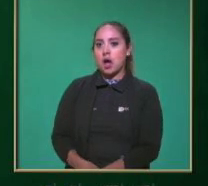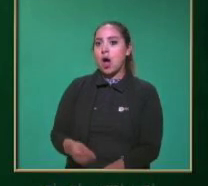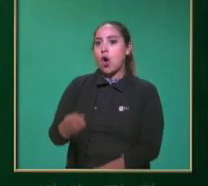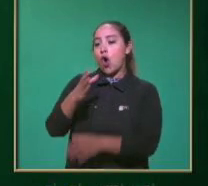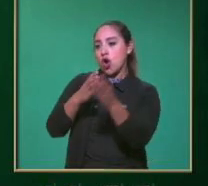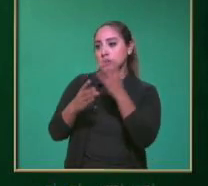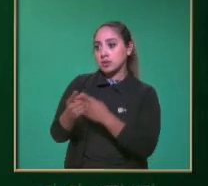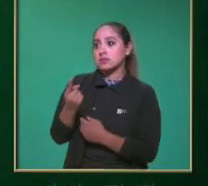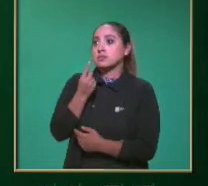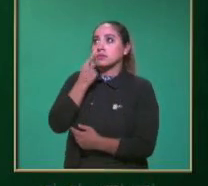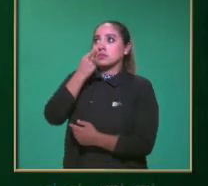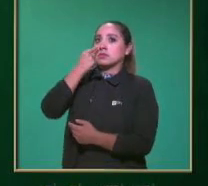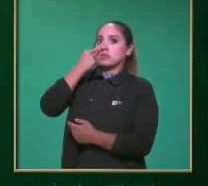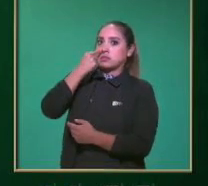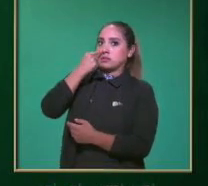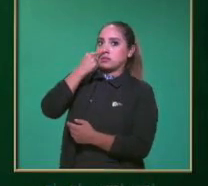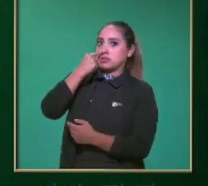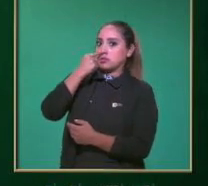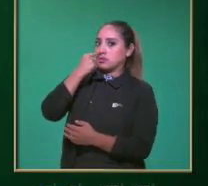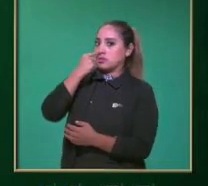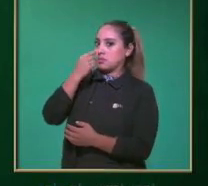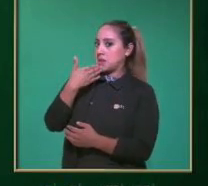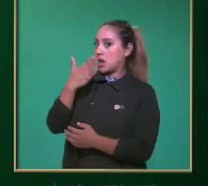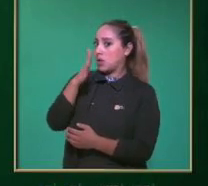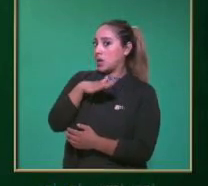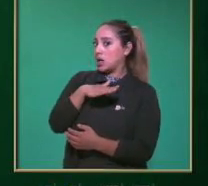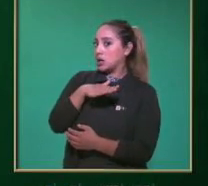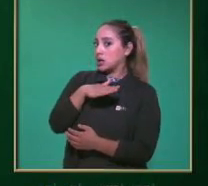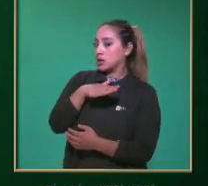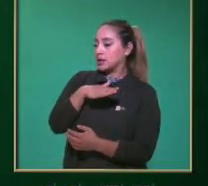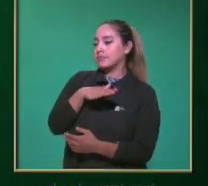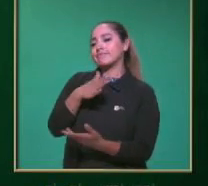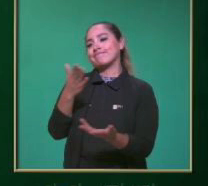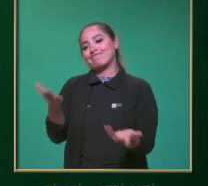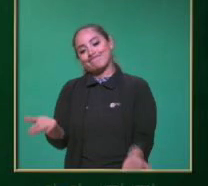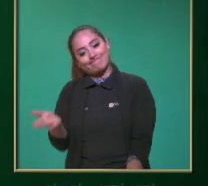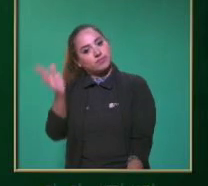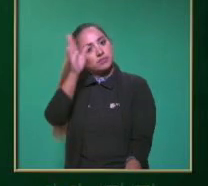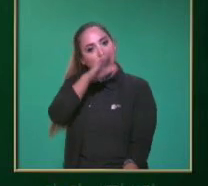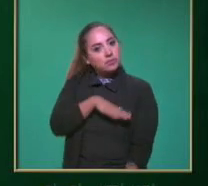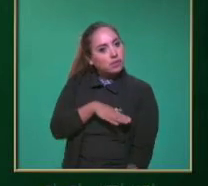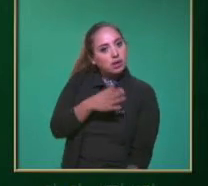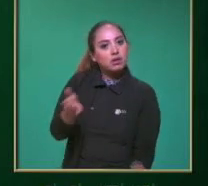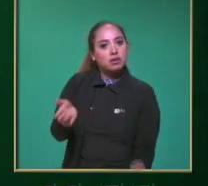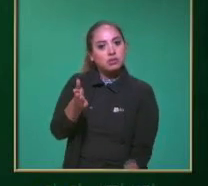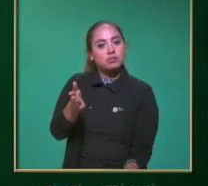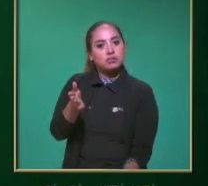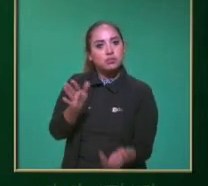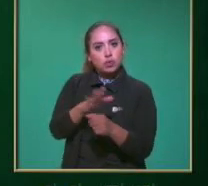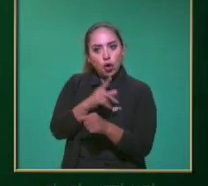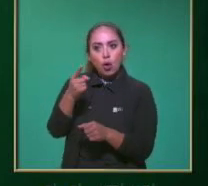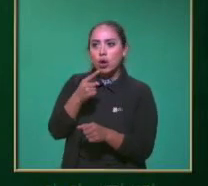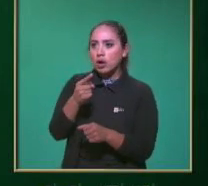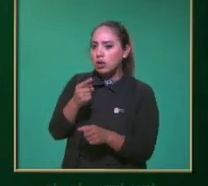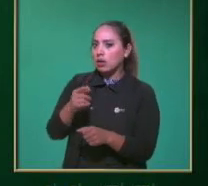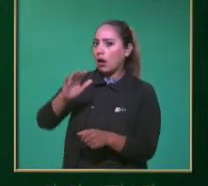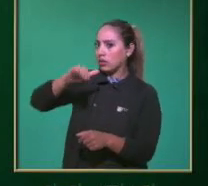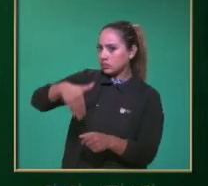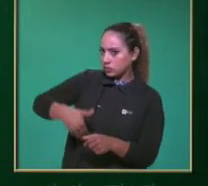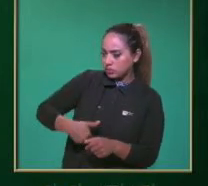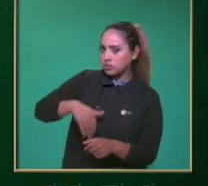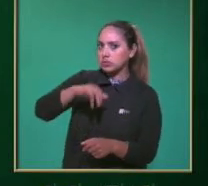acción correcta o incorrecta? No, maestra, es incorrecto porque puede aparte producir algún accidente